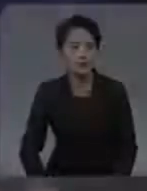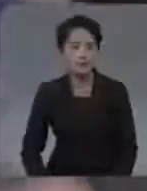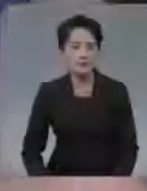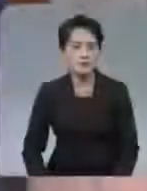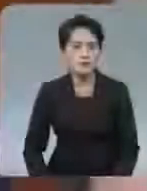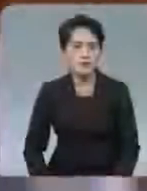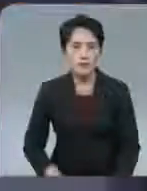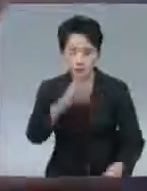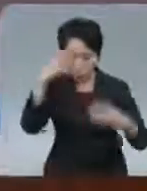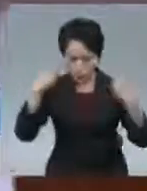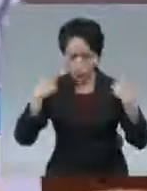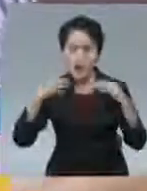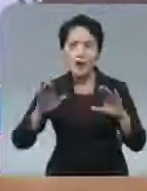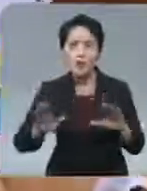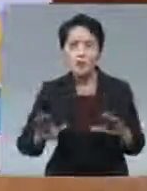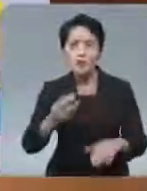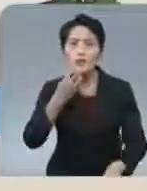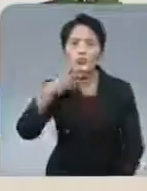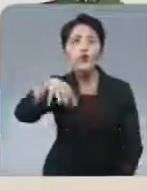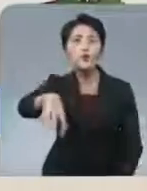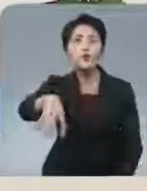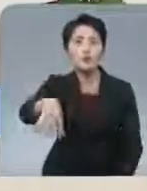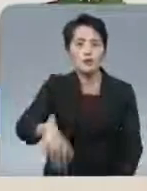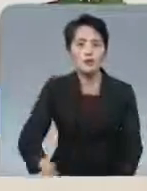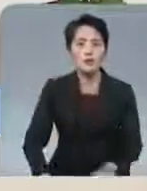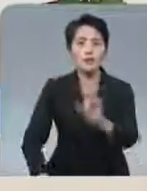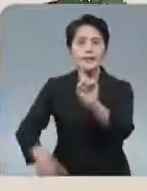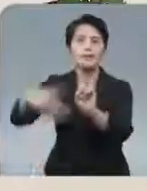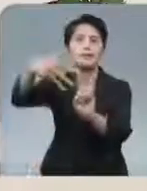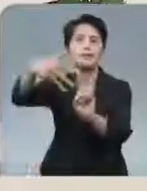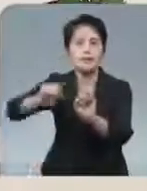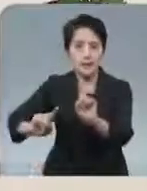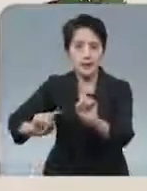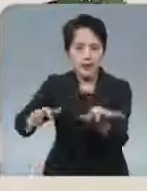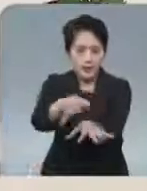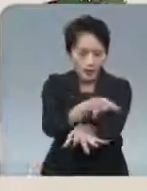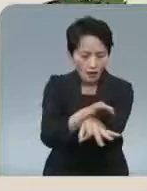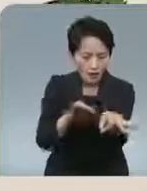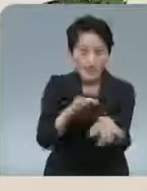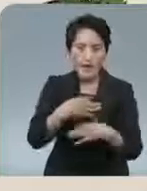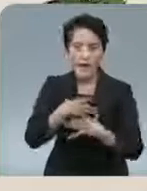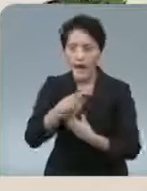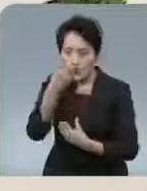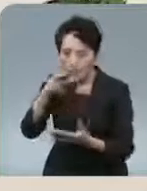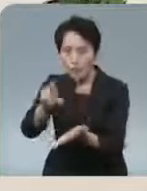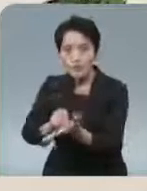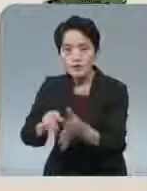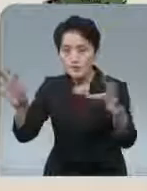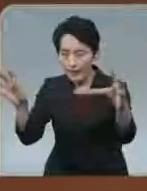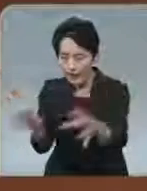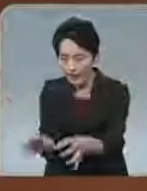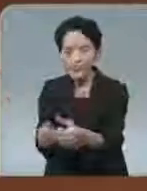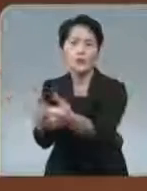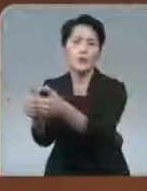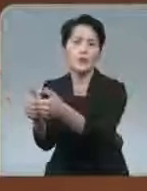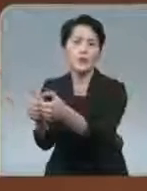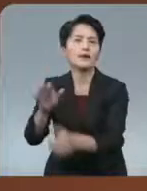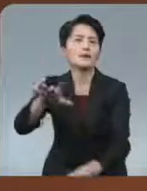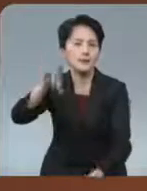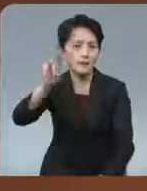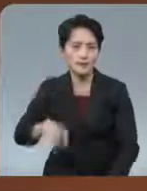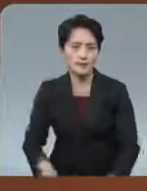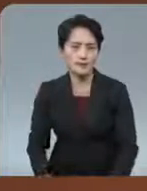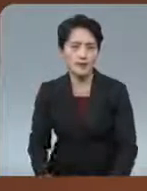el gobierno convocó al lunes 18 una reunión sobre estrategias de seguridad económica exterior ahora con la participación de 11 altos cargos